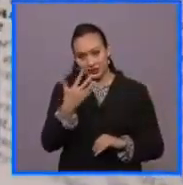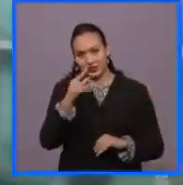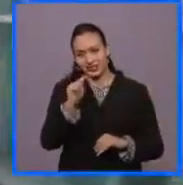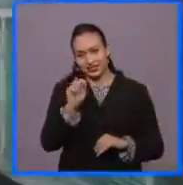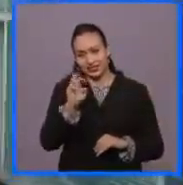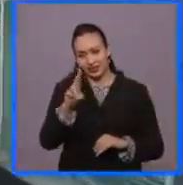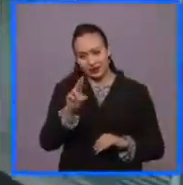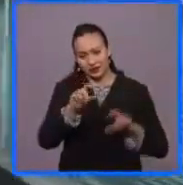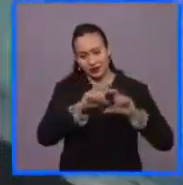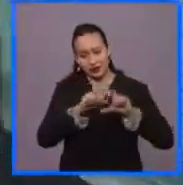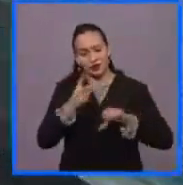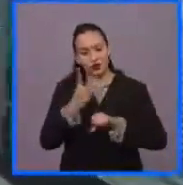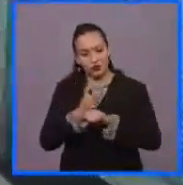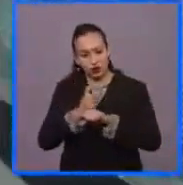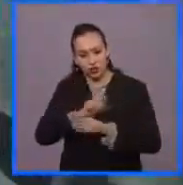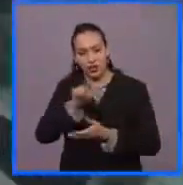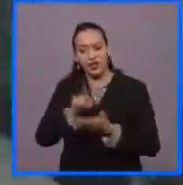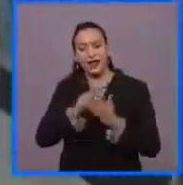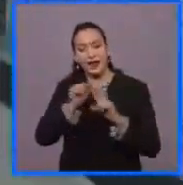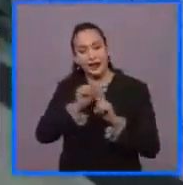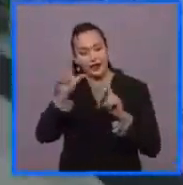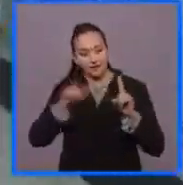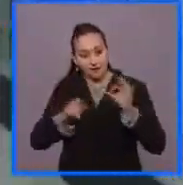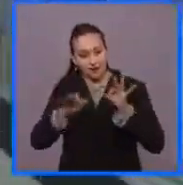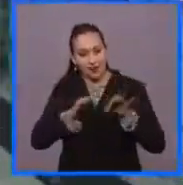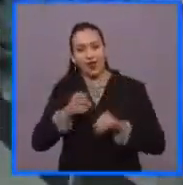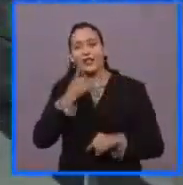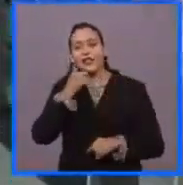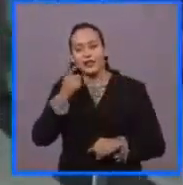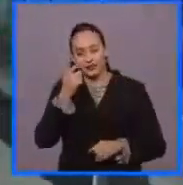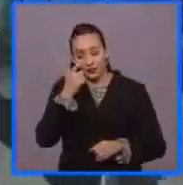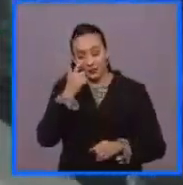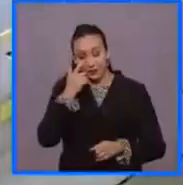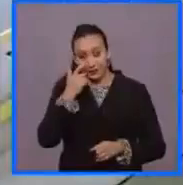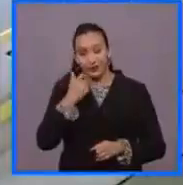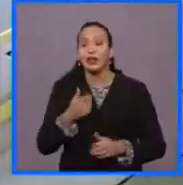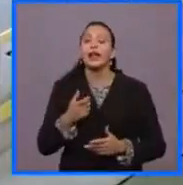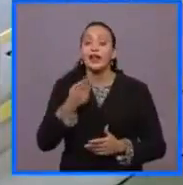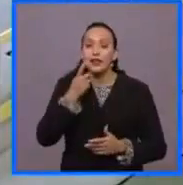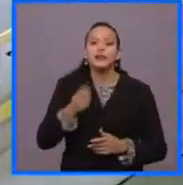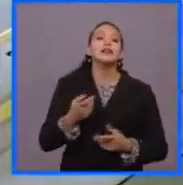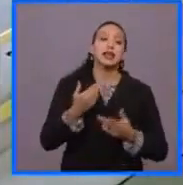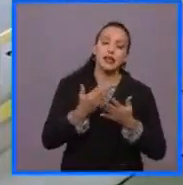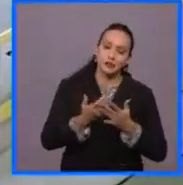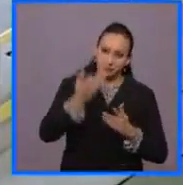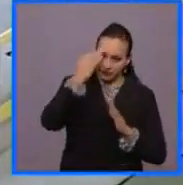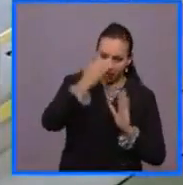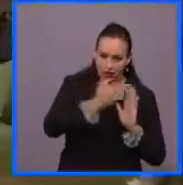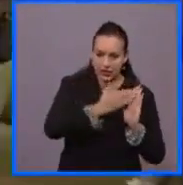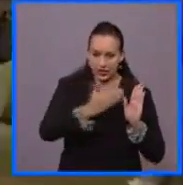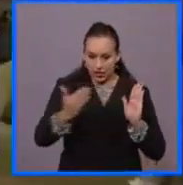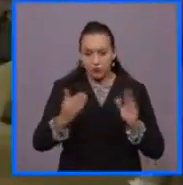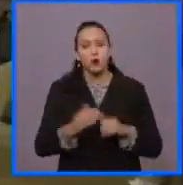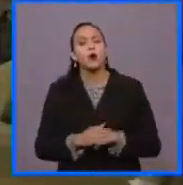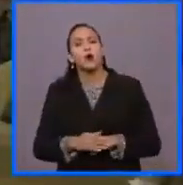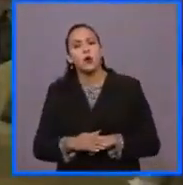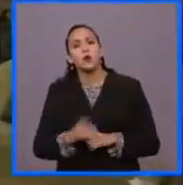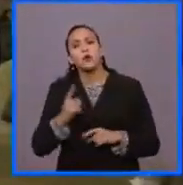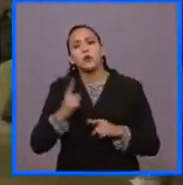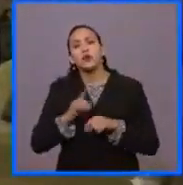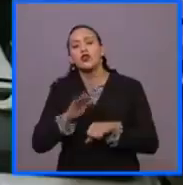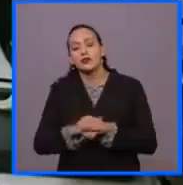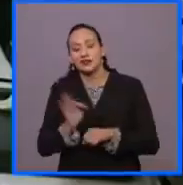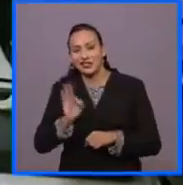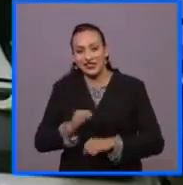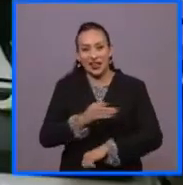ter, fracción segunda de la Ley Federal de Trabajo, que exceptúa de agotar la etapa conciliatoria cuando se trata de